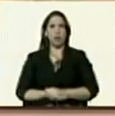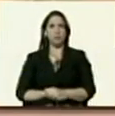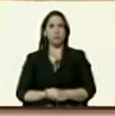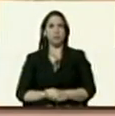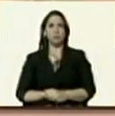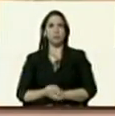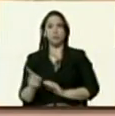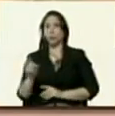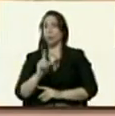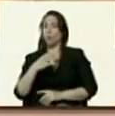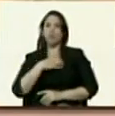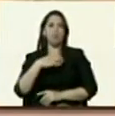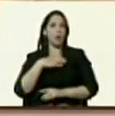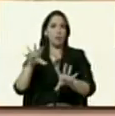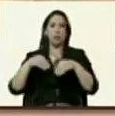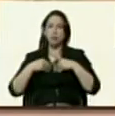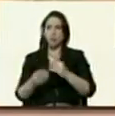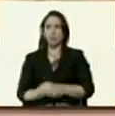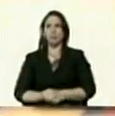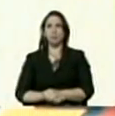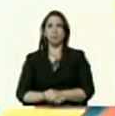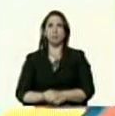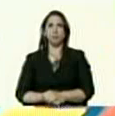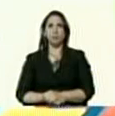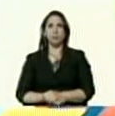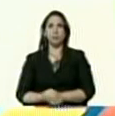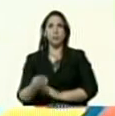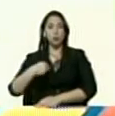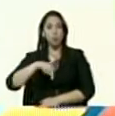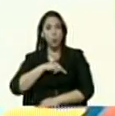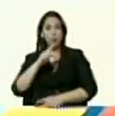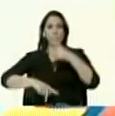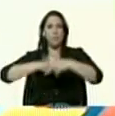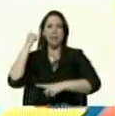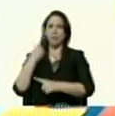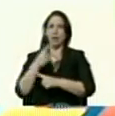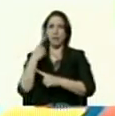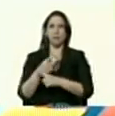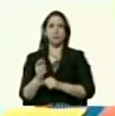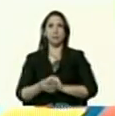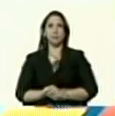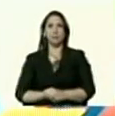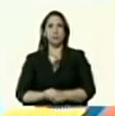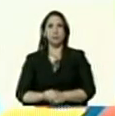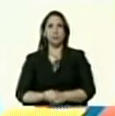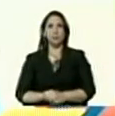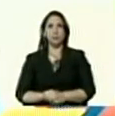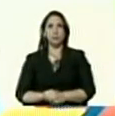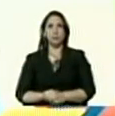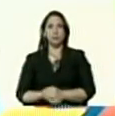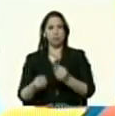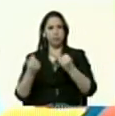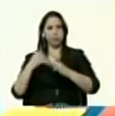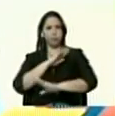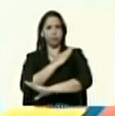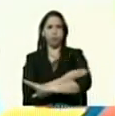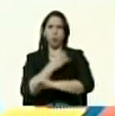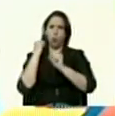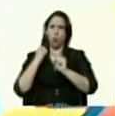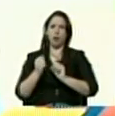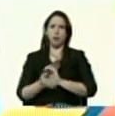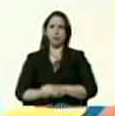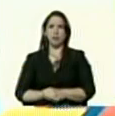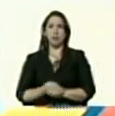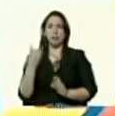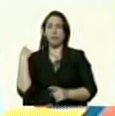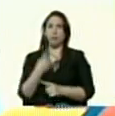No debe ser aceptado. Nuestro plan tiene que ser, así lo ratificamos con mucha fuerza, tiene que